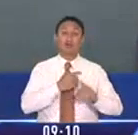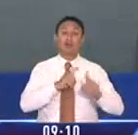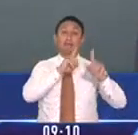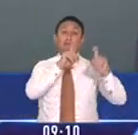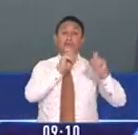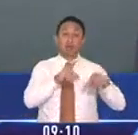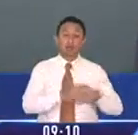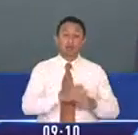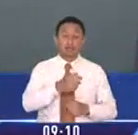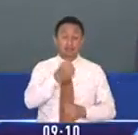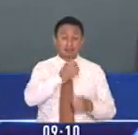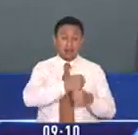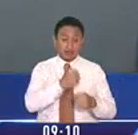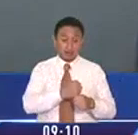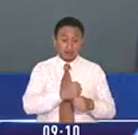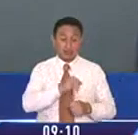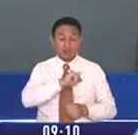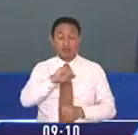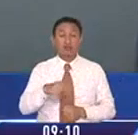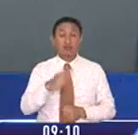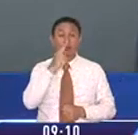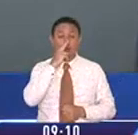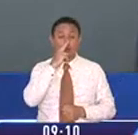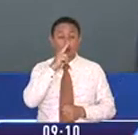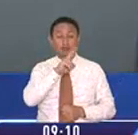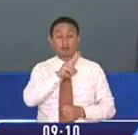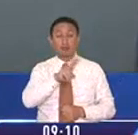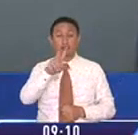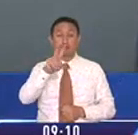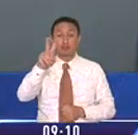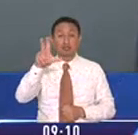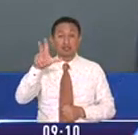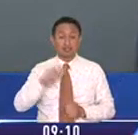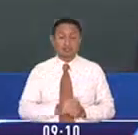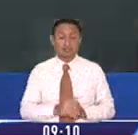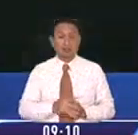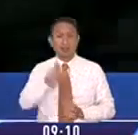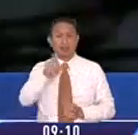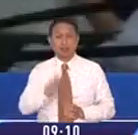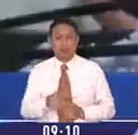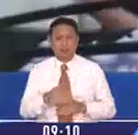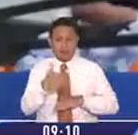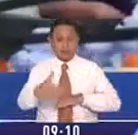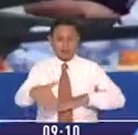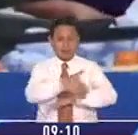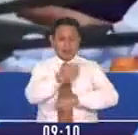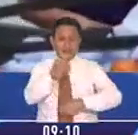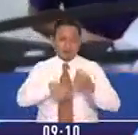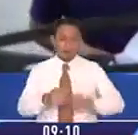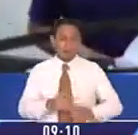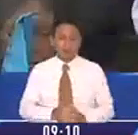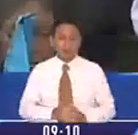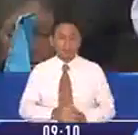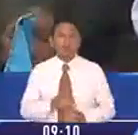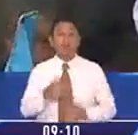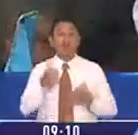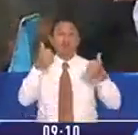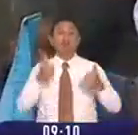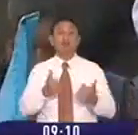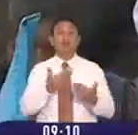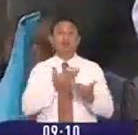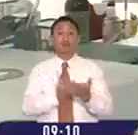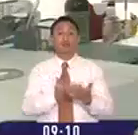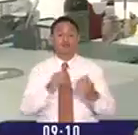del 2023 te dicen que un 52.7% de las personas están en informalidad. A las propuestas de campaña de los candidatos,